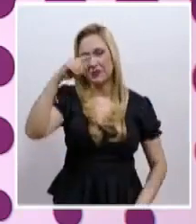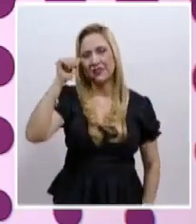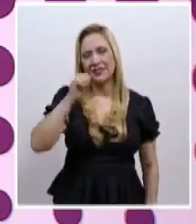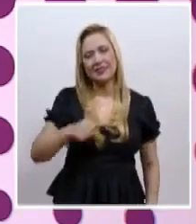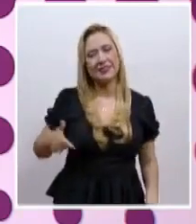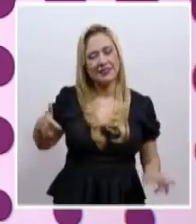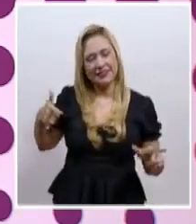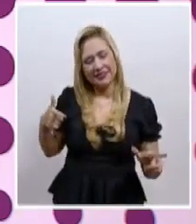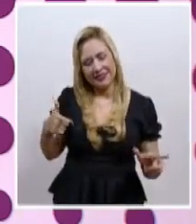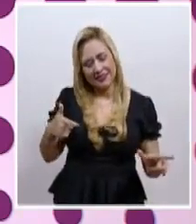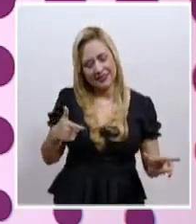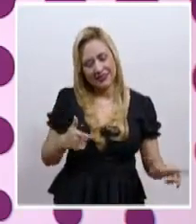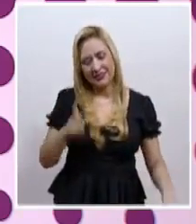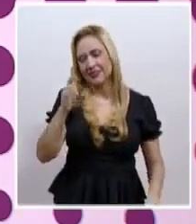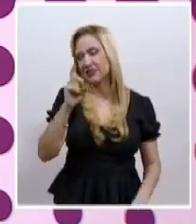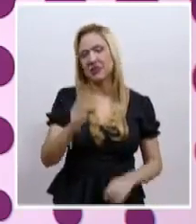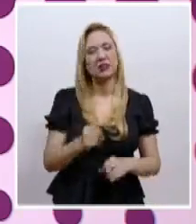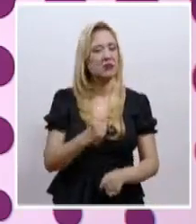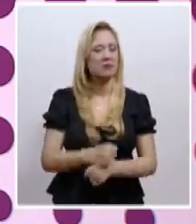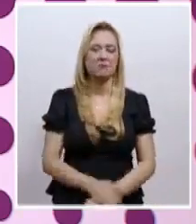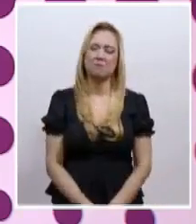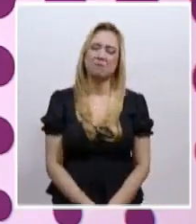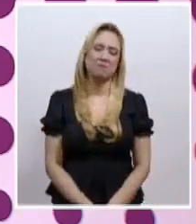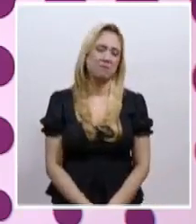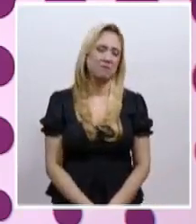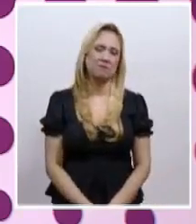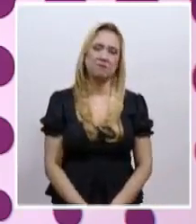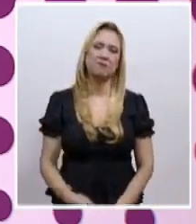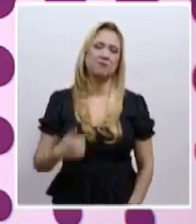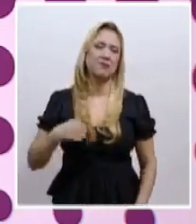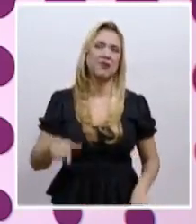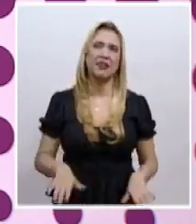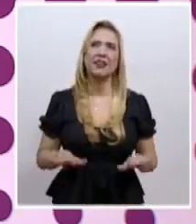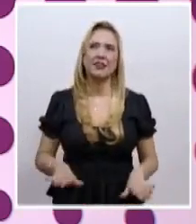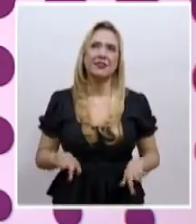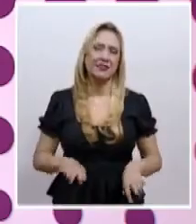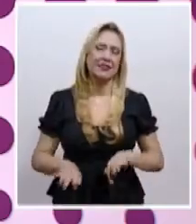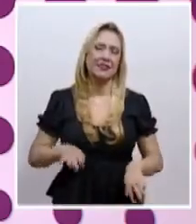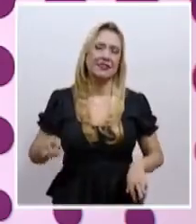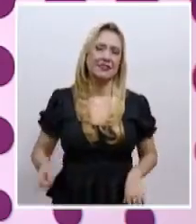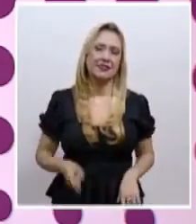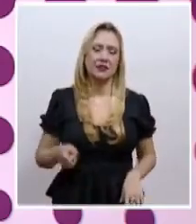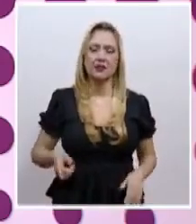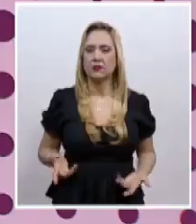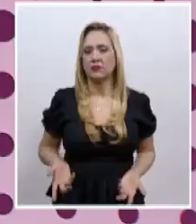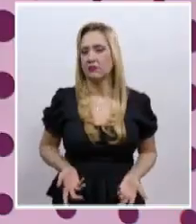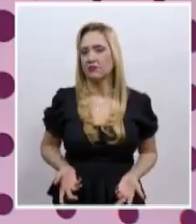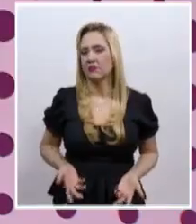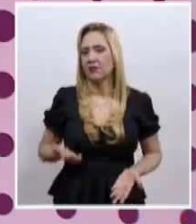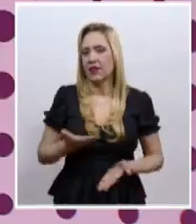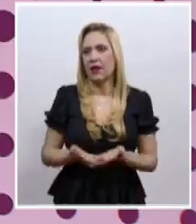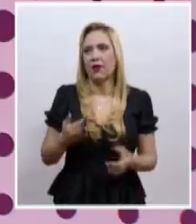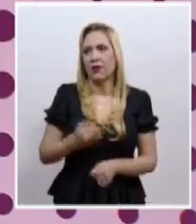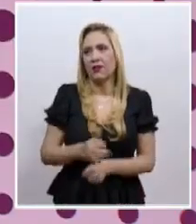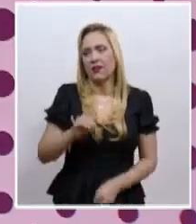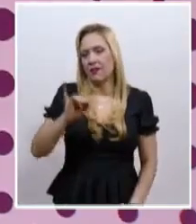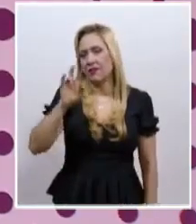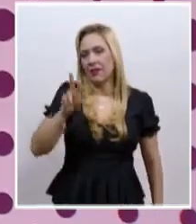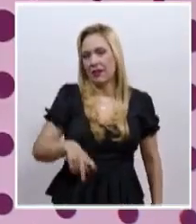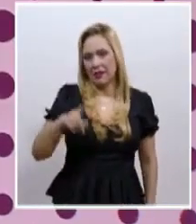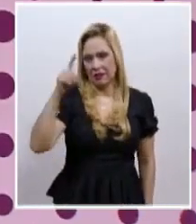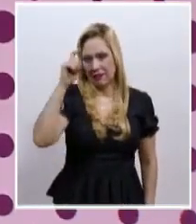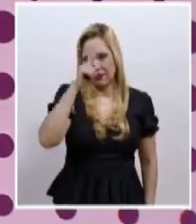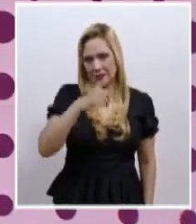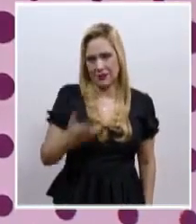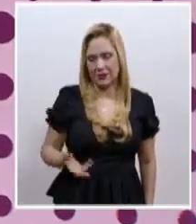solo trabajo durante 30 años y donde nuestra meta es la estabilidad en el empleo. Hoy en día eso no es tan realista. Por lo